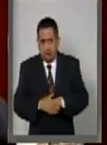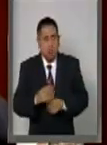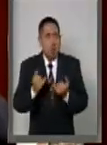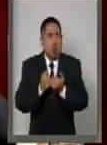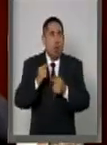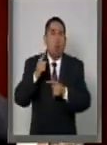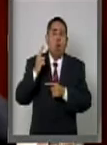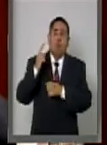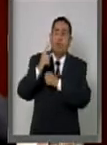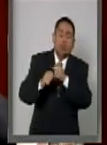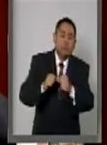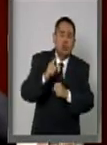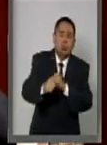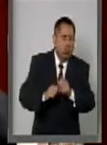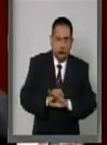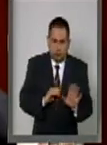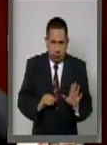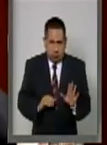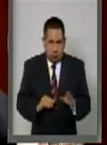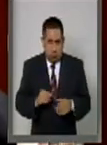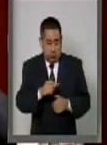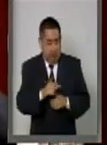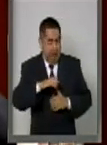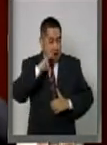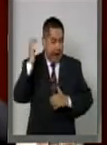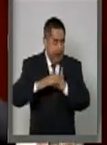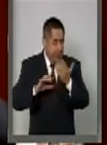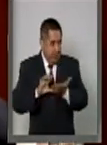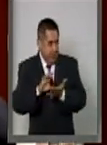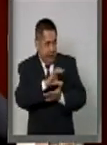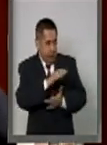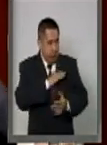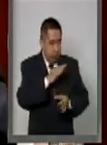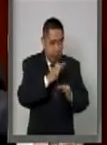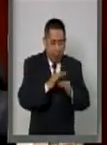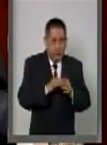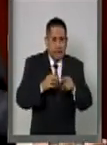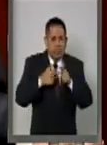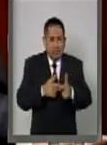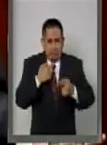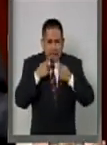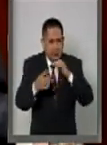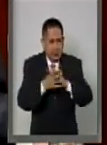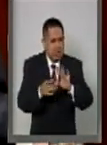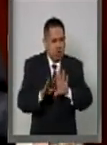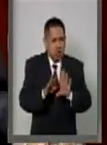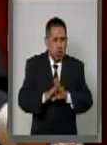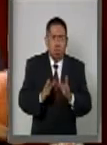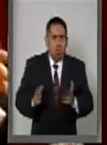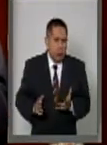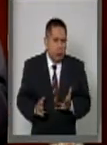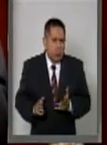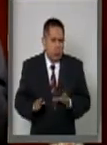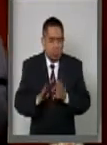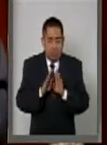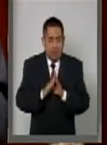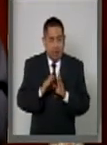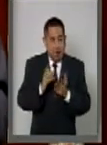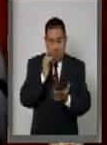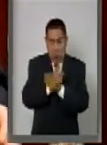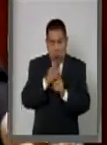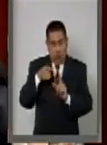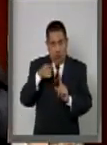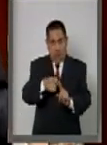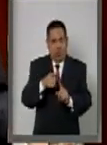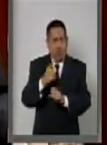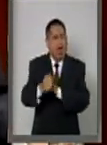pasado, que una vez terminado el ciclo presupuestal se puede seguir revisando, no circunscribiéndose a la definitividad que